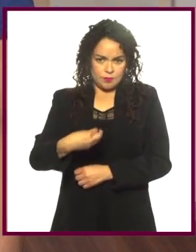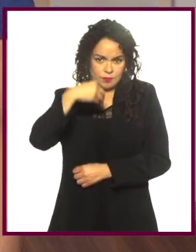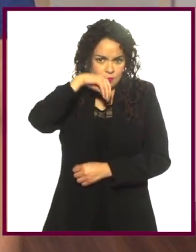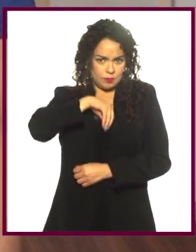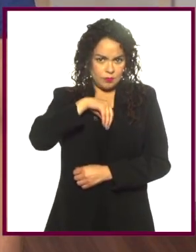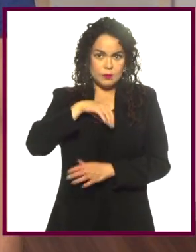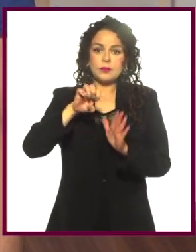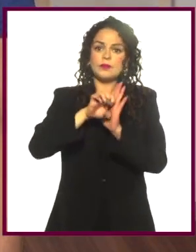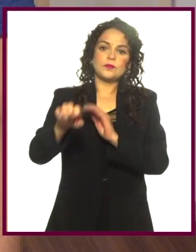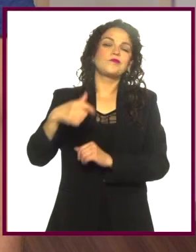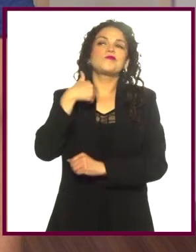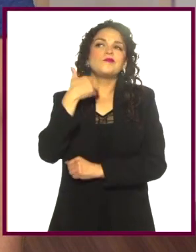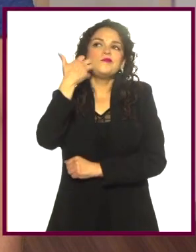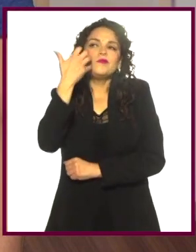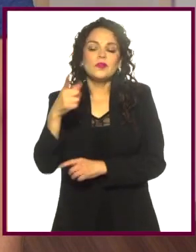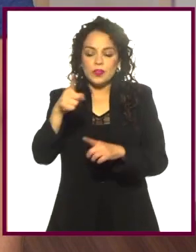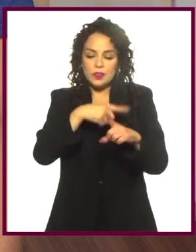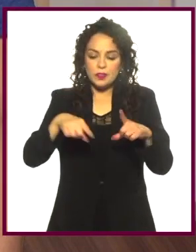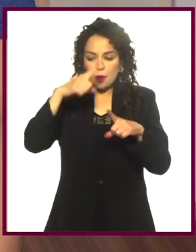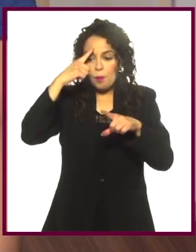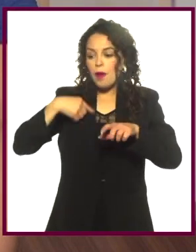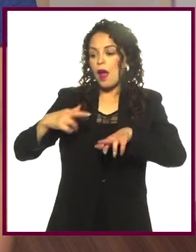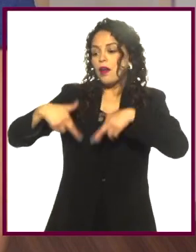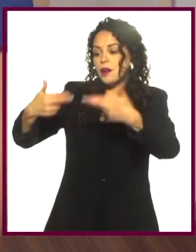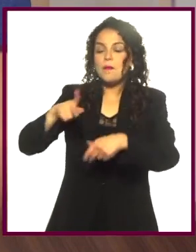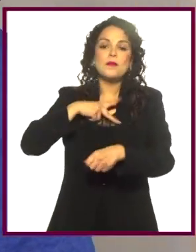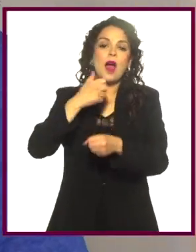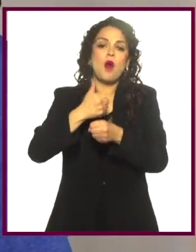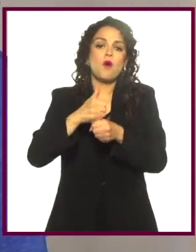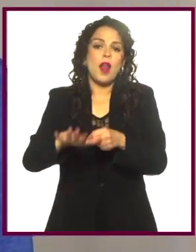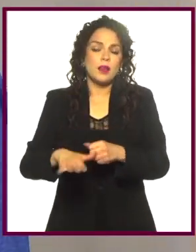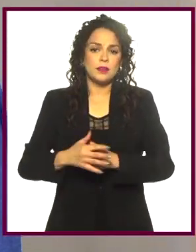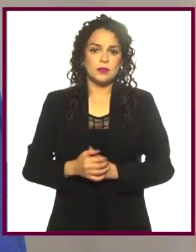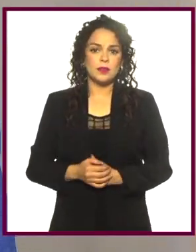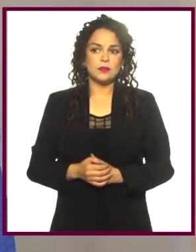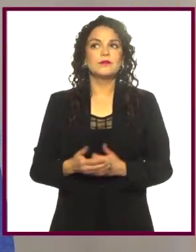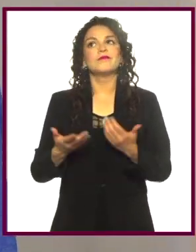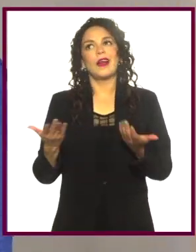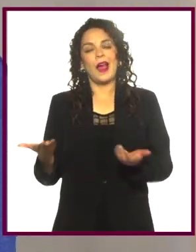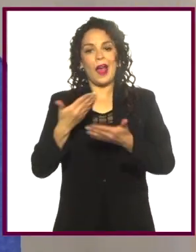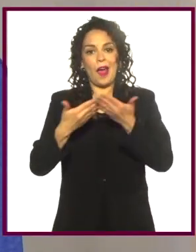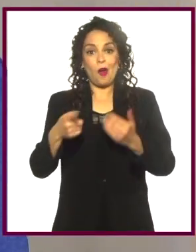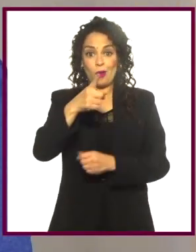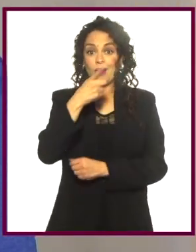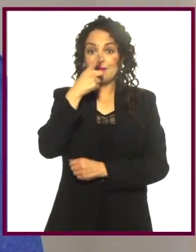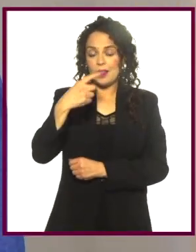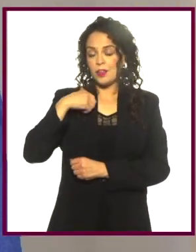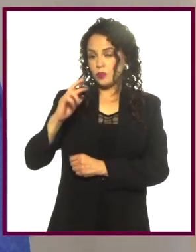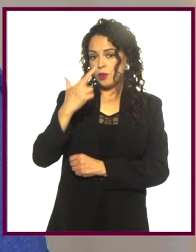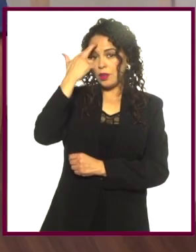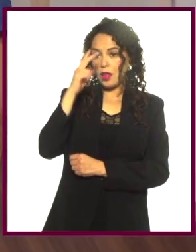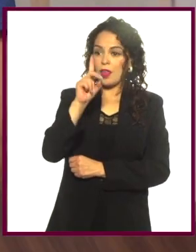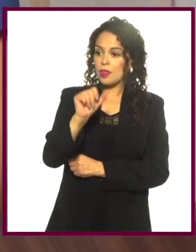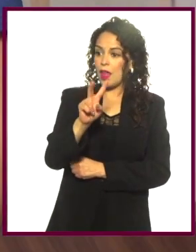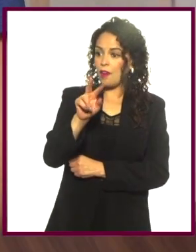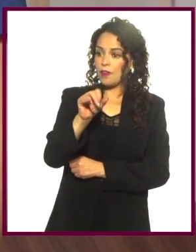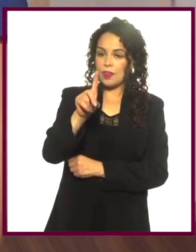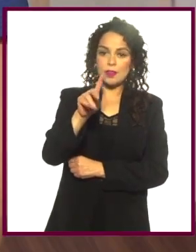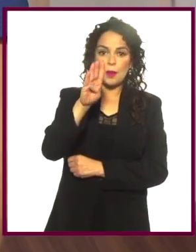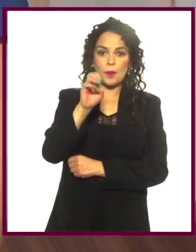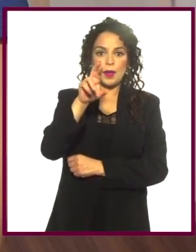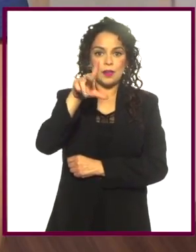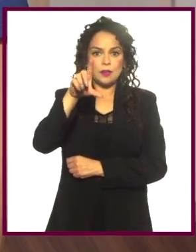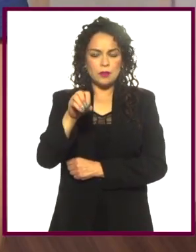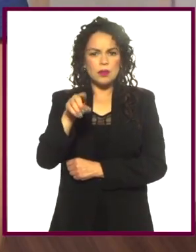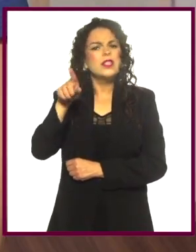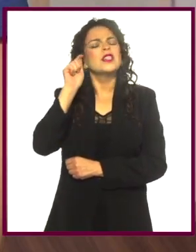Yo, por ejemplo, quiero el disco para la abuela. Pues, ahora que lo mencionas, recuerdo a David Berlo. ¿De qué trataba el